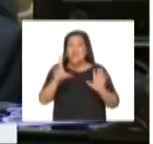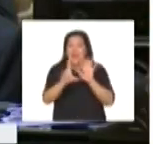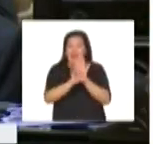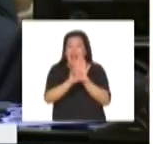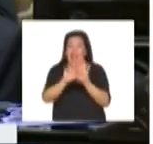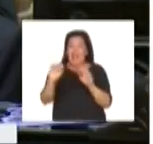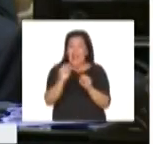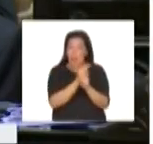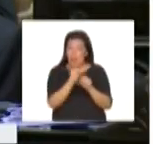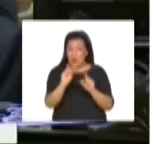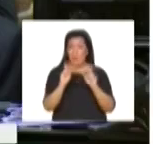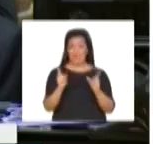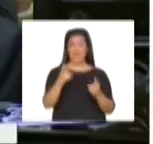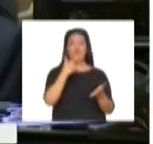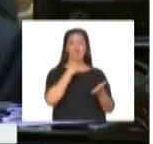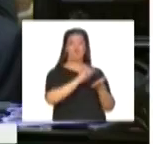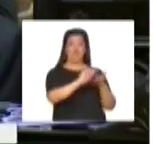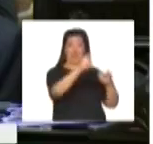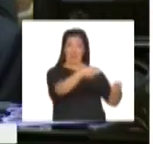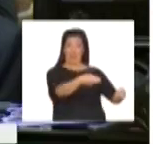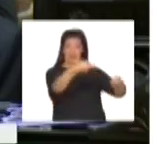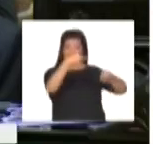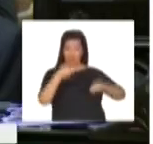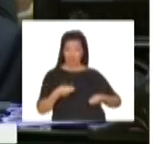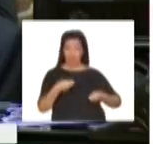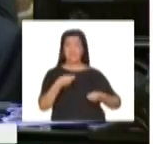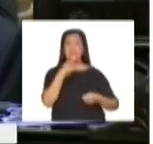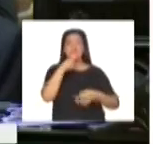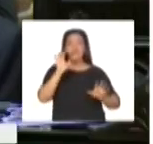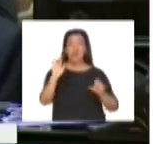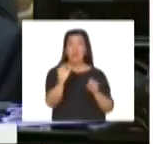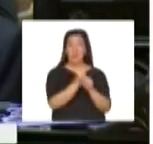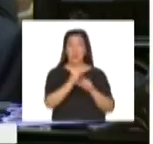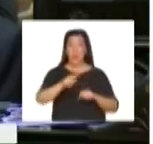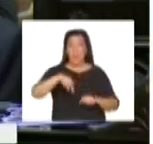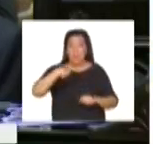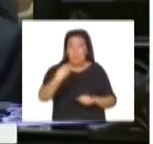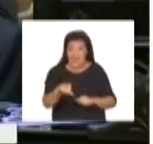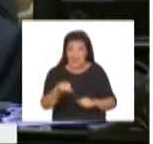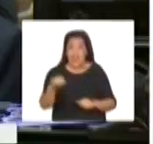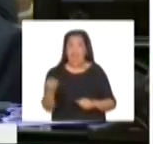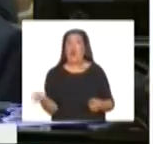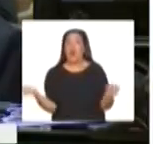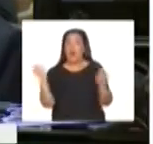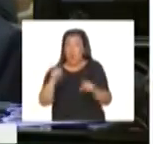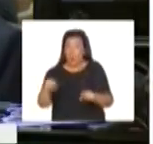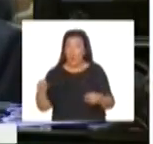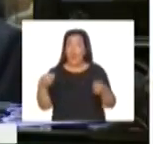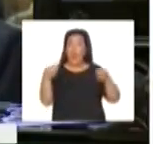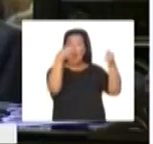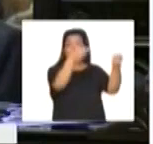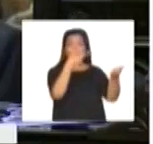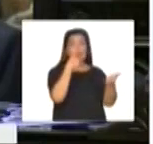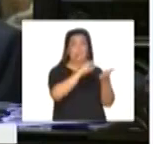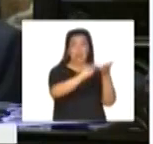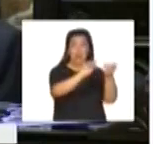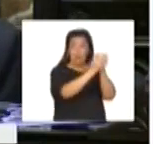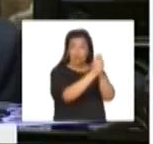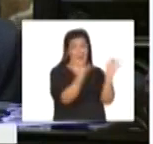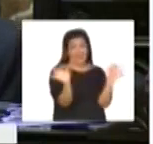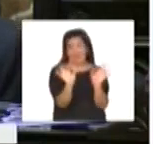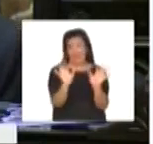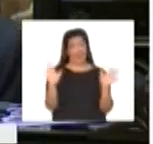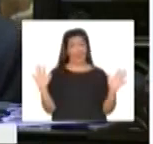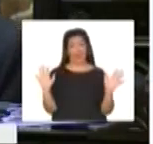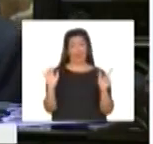el 1,5%. Perfecto, pero bueno, si todos los que se le quieran parecer también van a ser